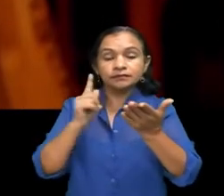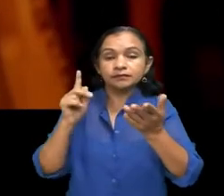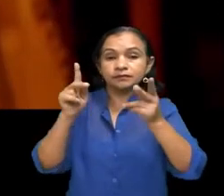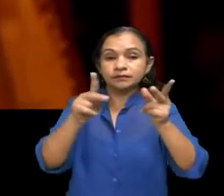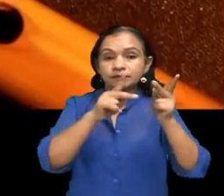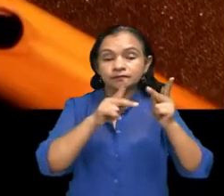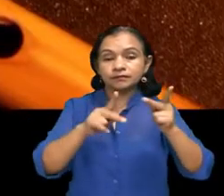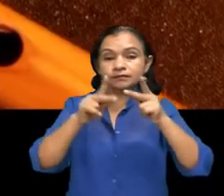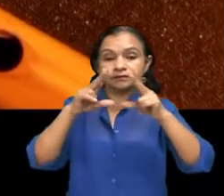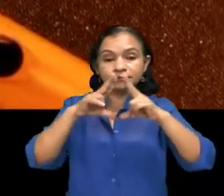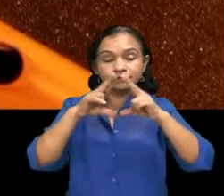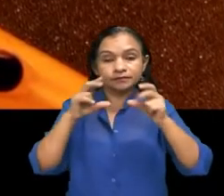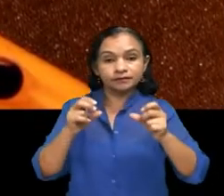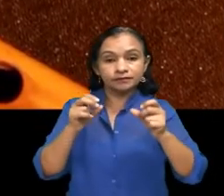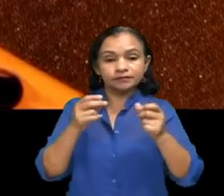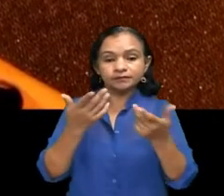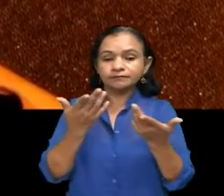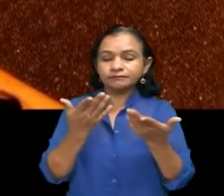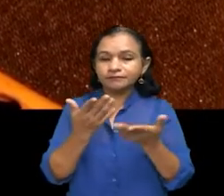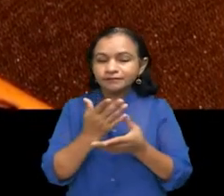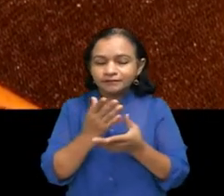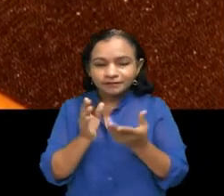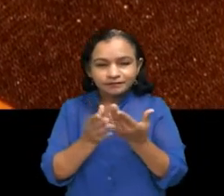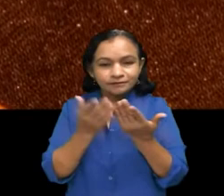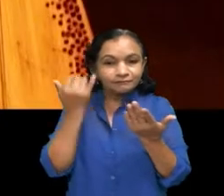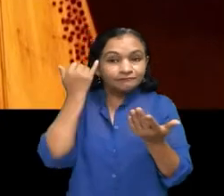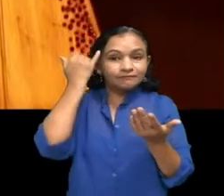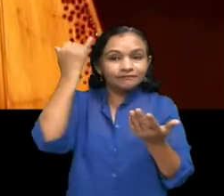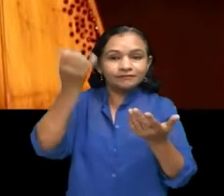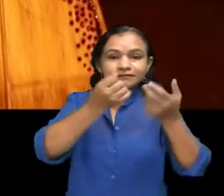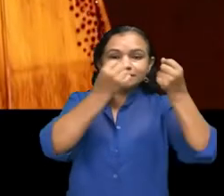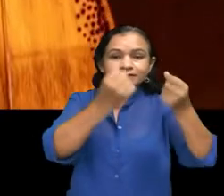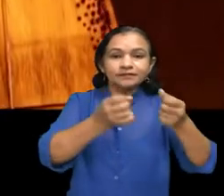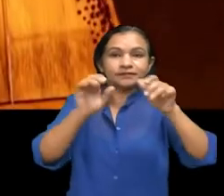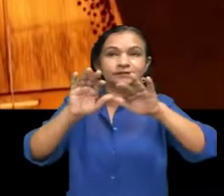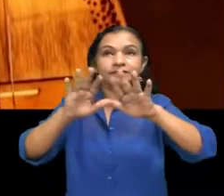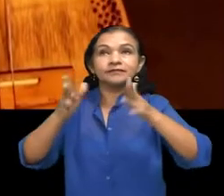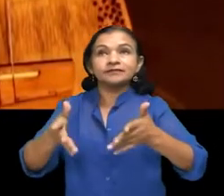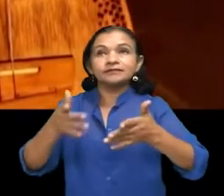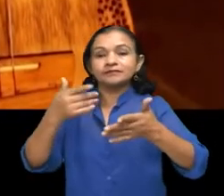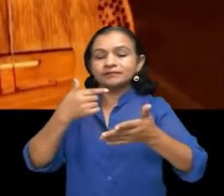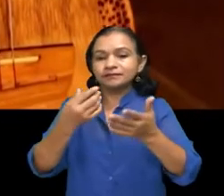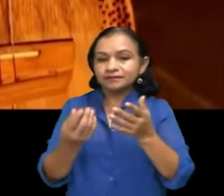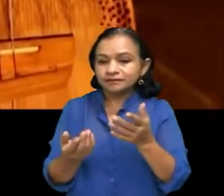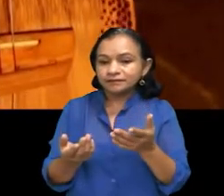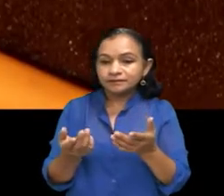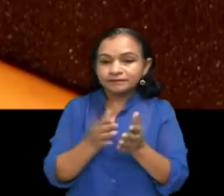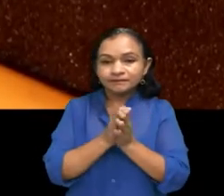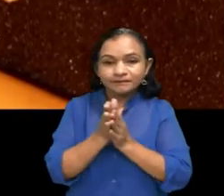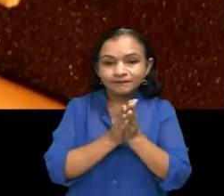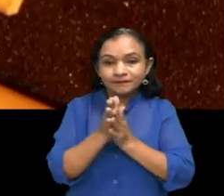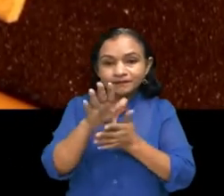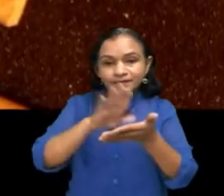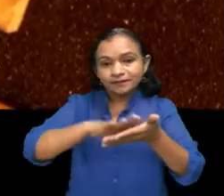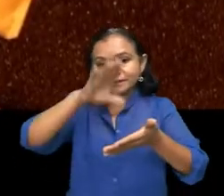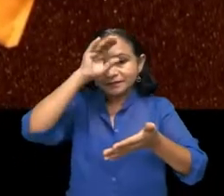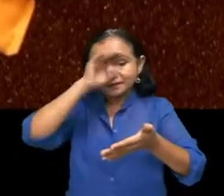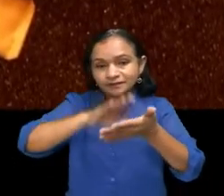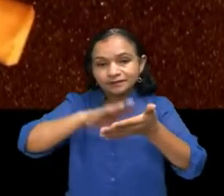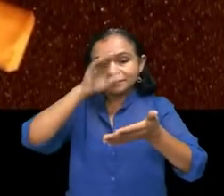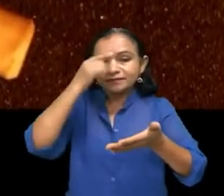artesanos nicaragüenses de manos prodigiosas, ya sean hombres o mujeres, se han integrado para adquirir nuevas técnicas